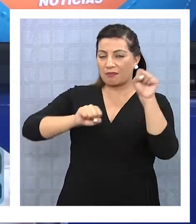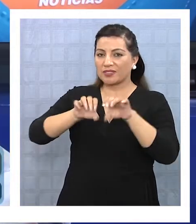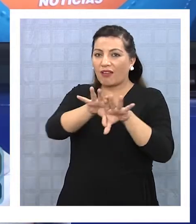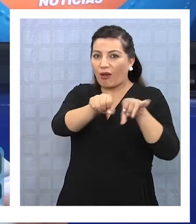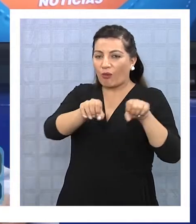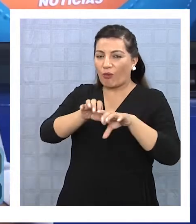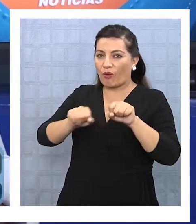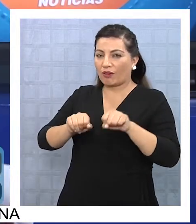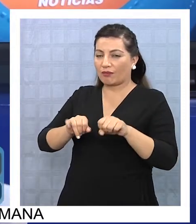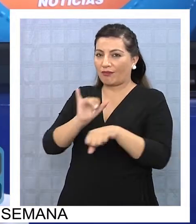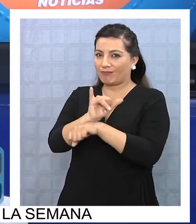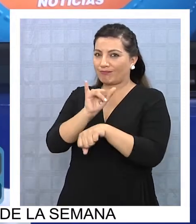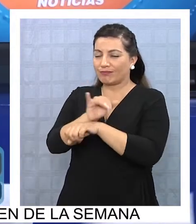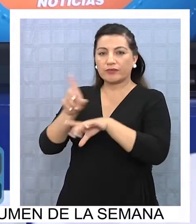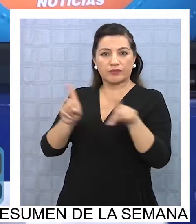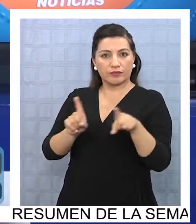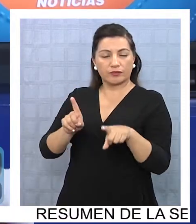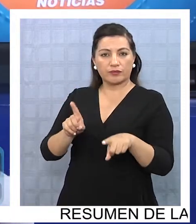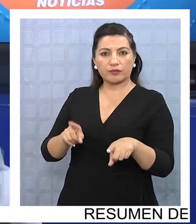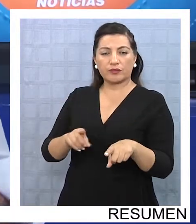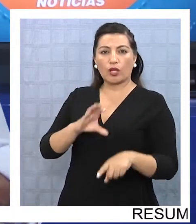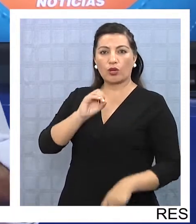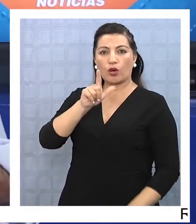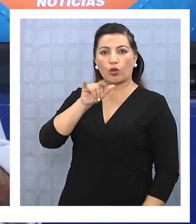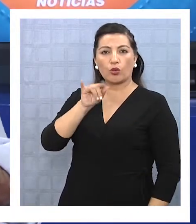economía social de mercado que haya competencia. Es decir,